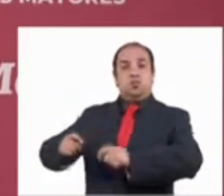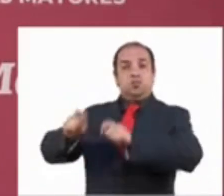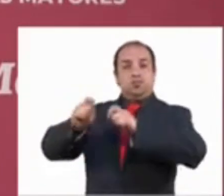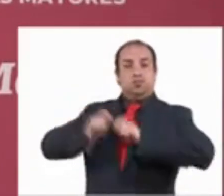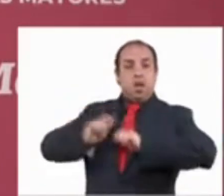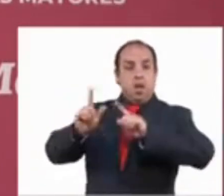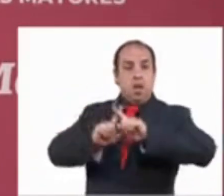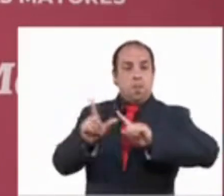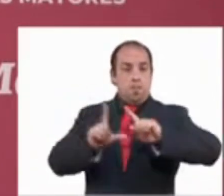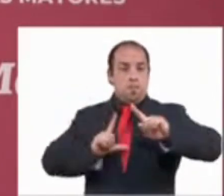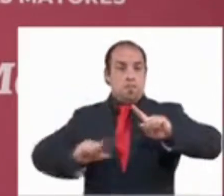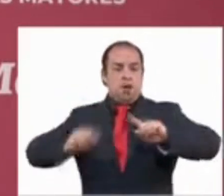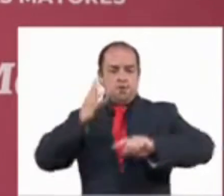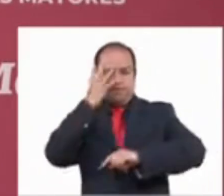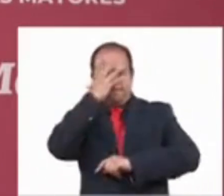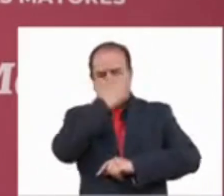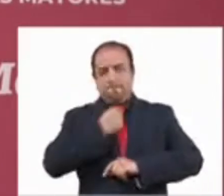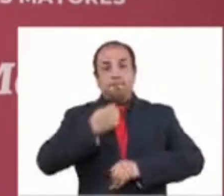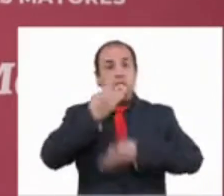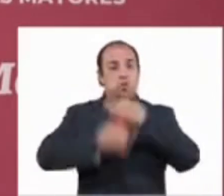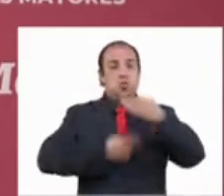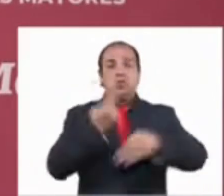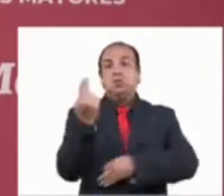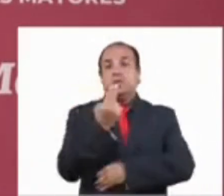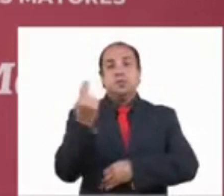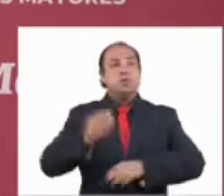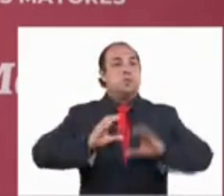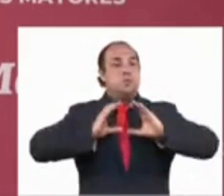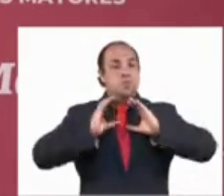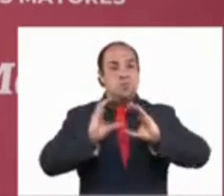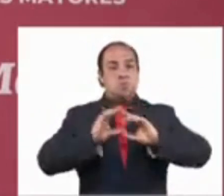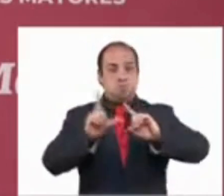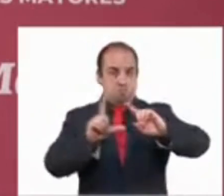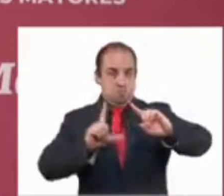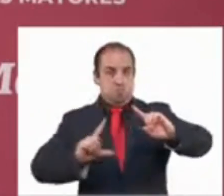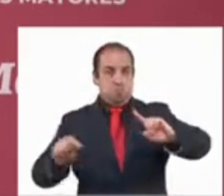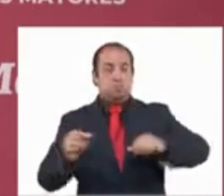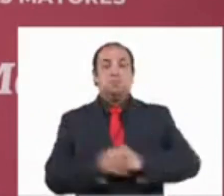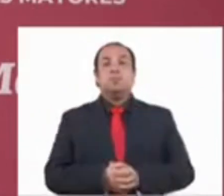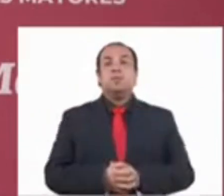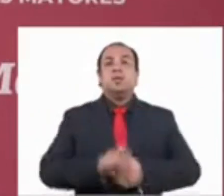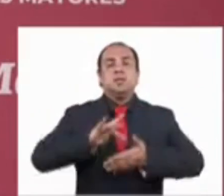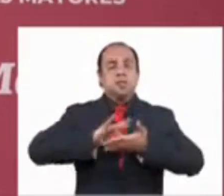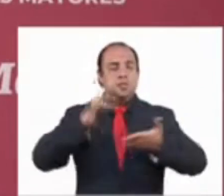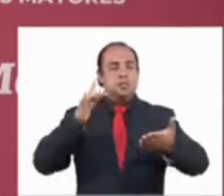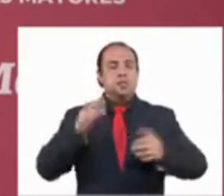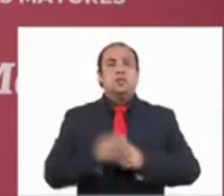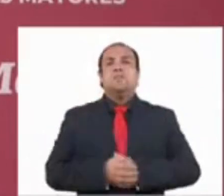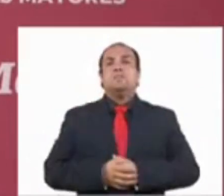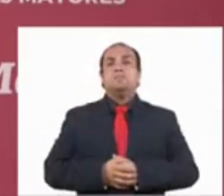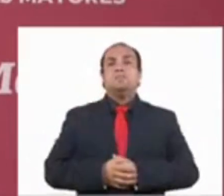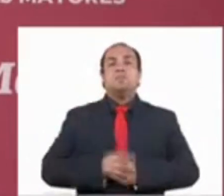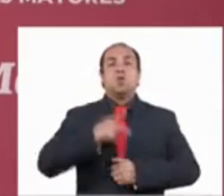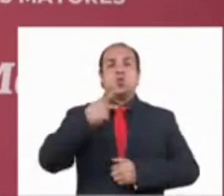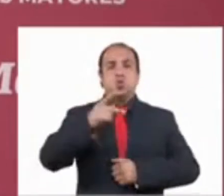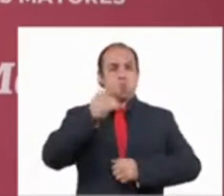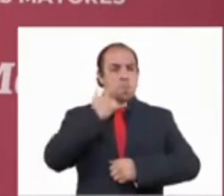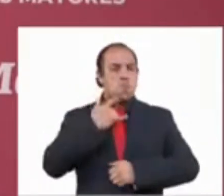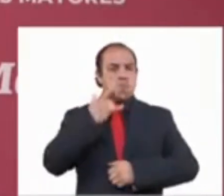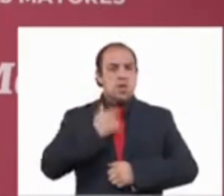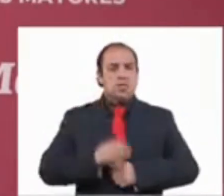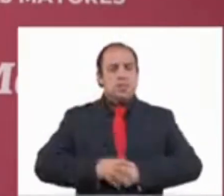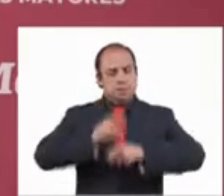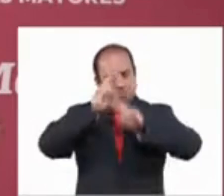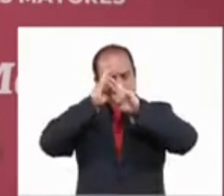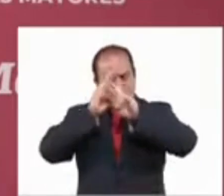y que entre todos debemos procurar. Les agradecemos infinitamente todo ese esfuerzo y nuestro